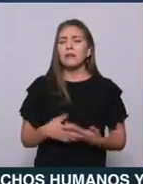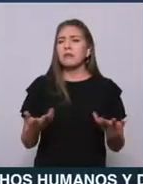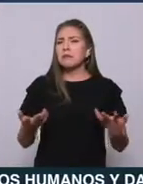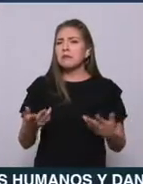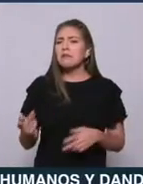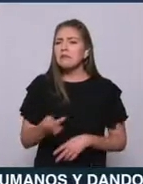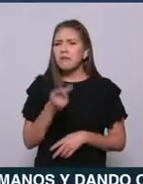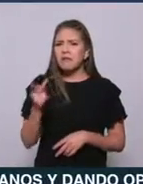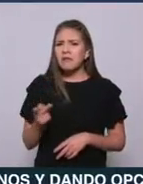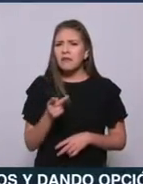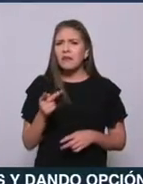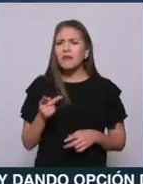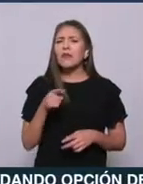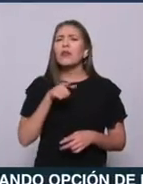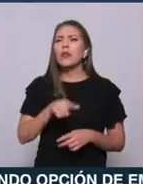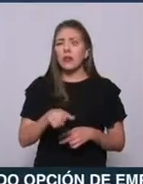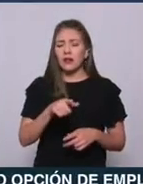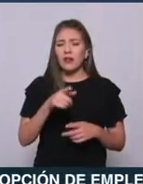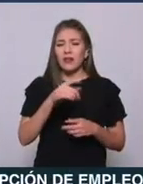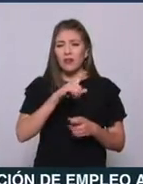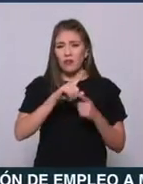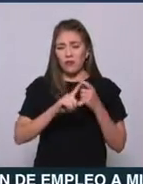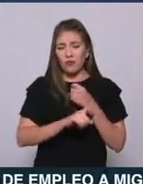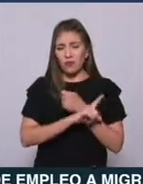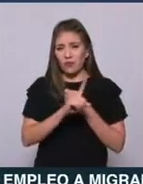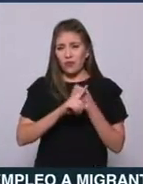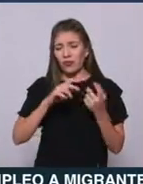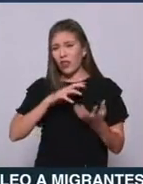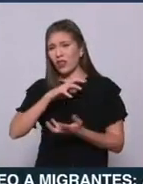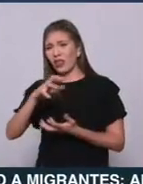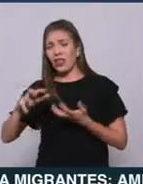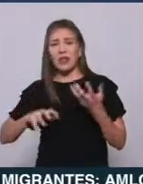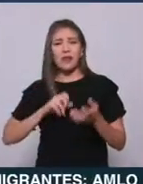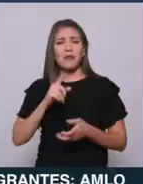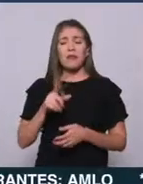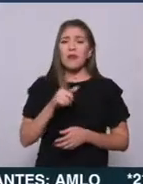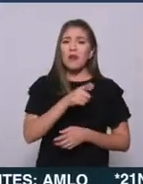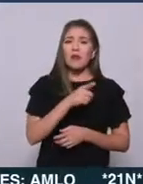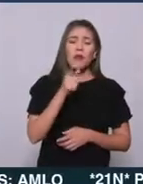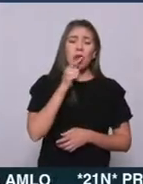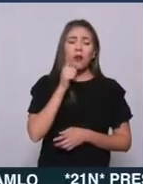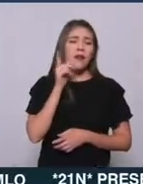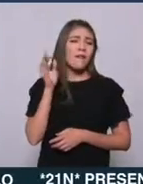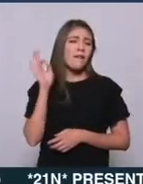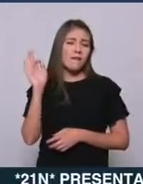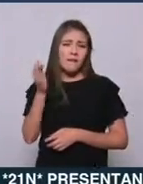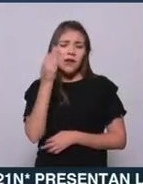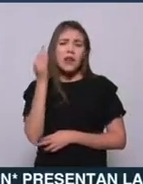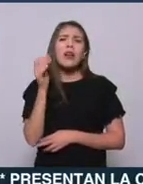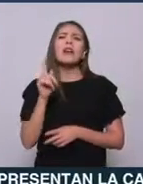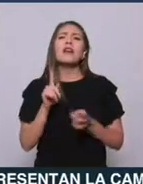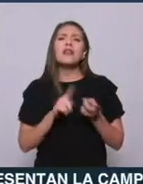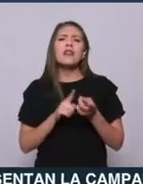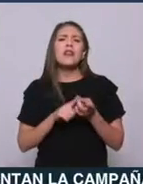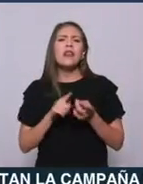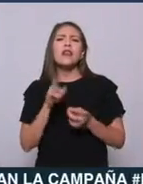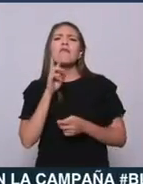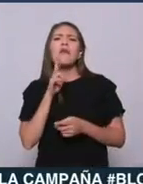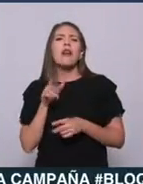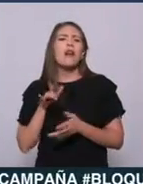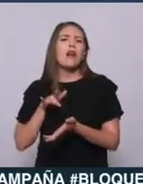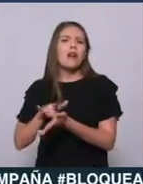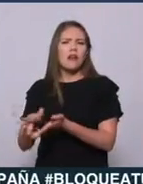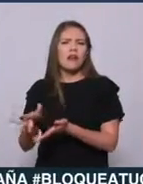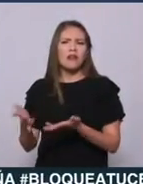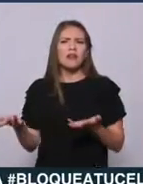conflicto que se ya está llevando a cabo en la Policía Federal? ¿Qué pasa en estos momentos? ¿Por qué se dejó